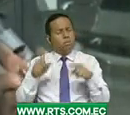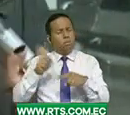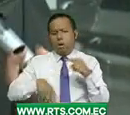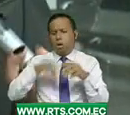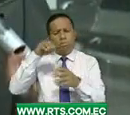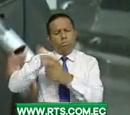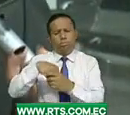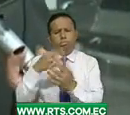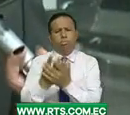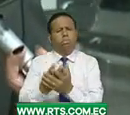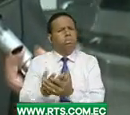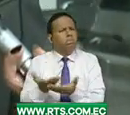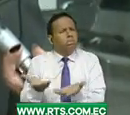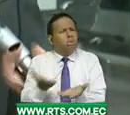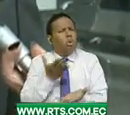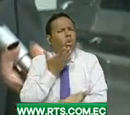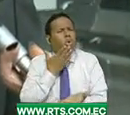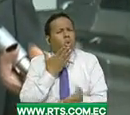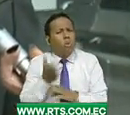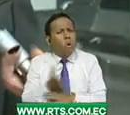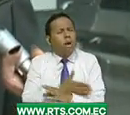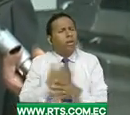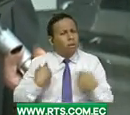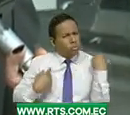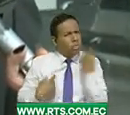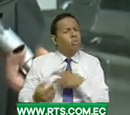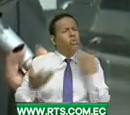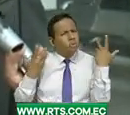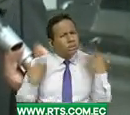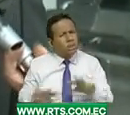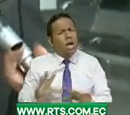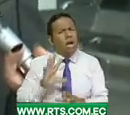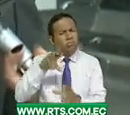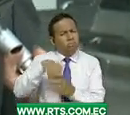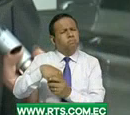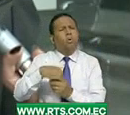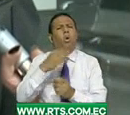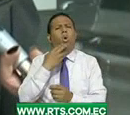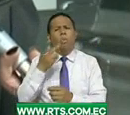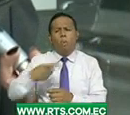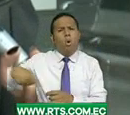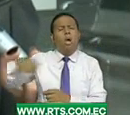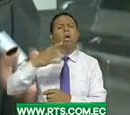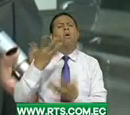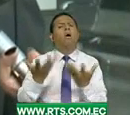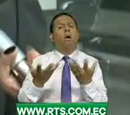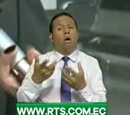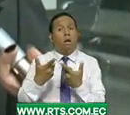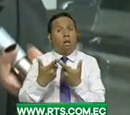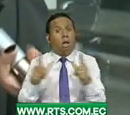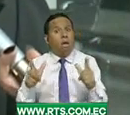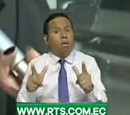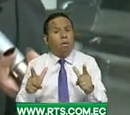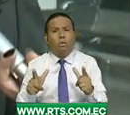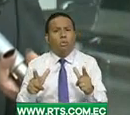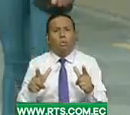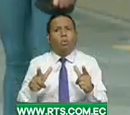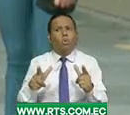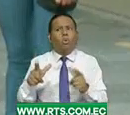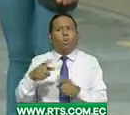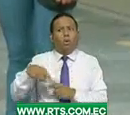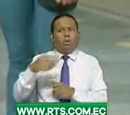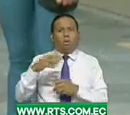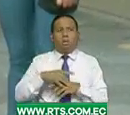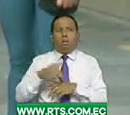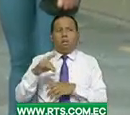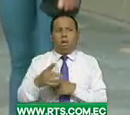Presentarnos también al recurso de apelación, ya se sabe lo que es el espíritu de cuerpo dentro de los jueces. Nadie le va a querer liberar a Jocelyn porque tienen miedo de hacerlo. La madre de